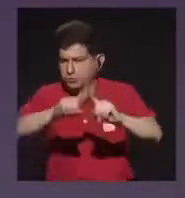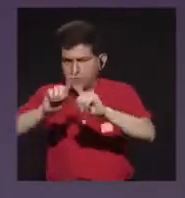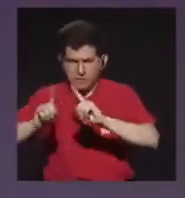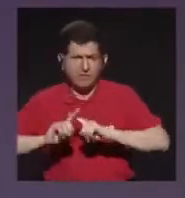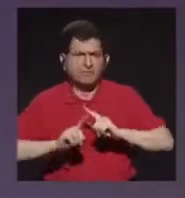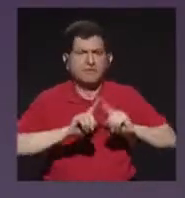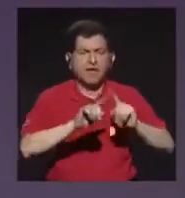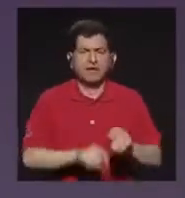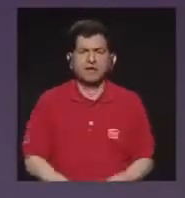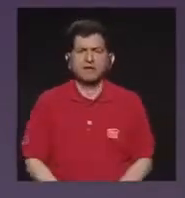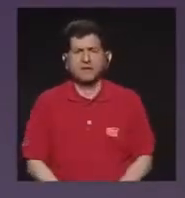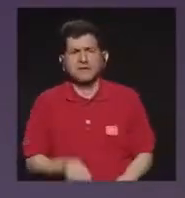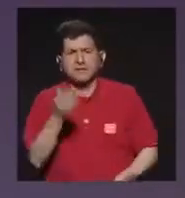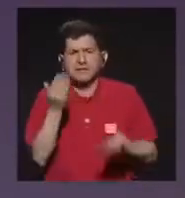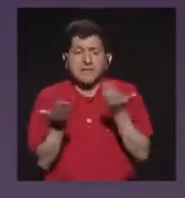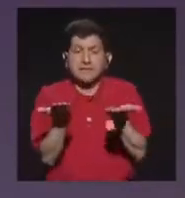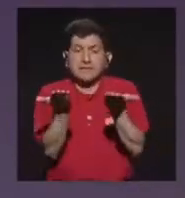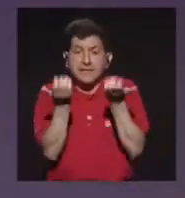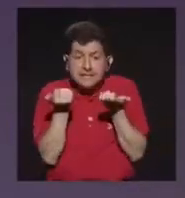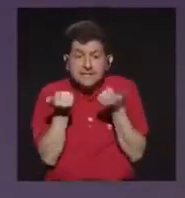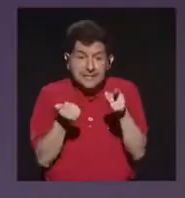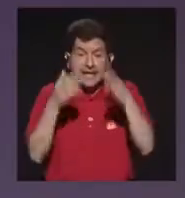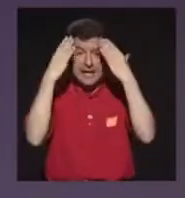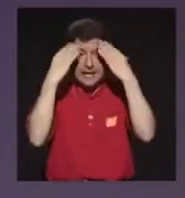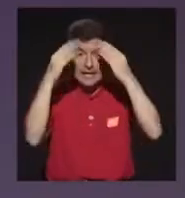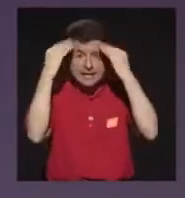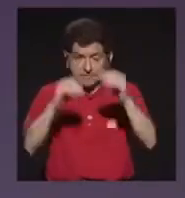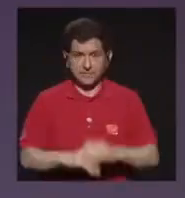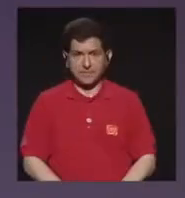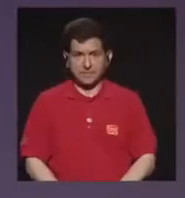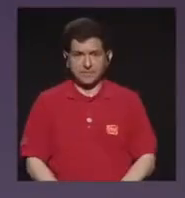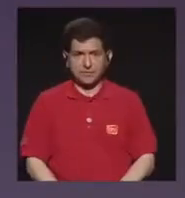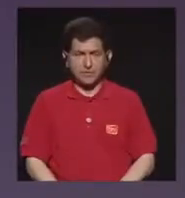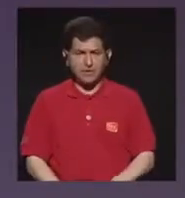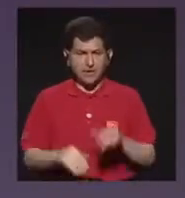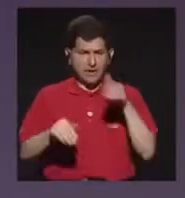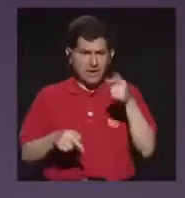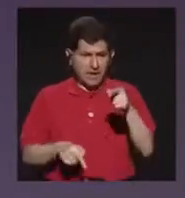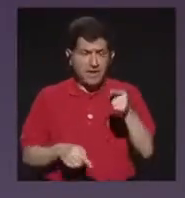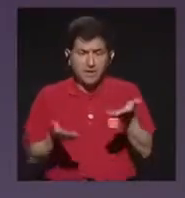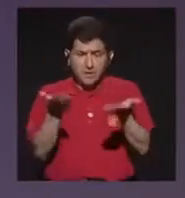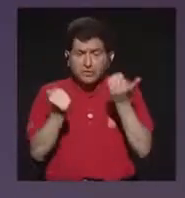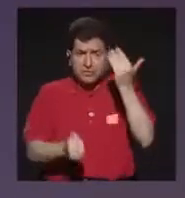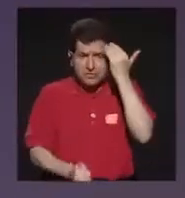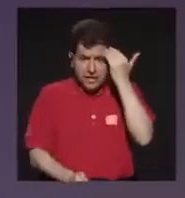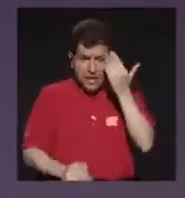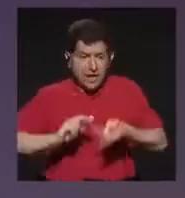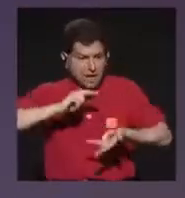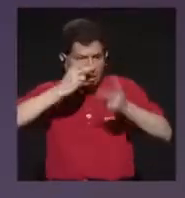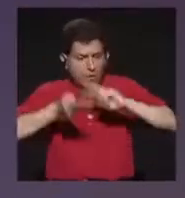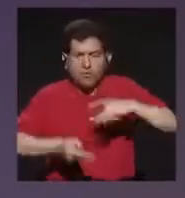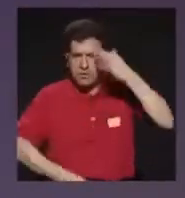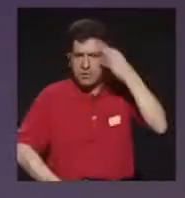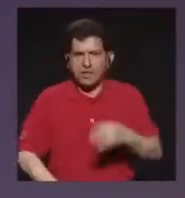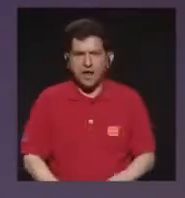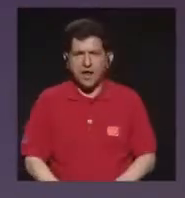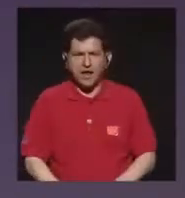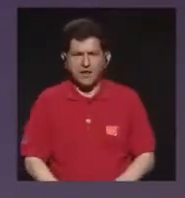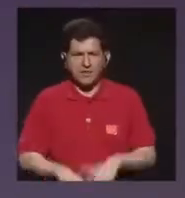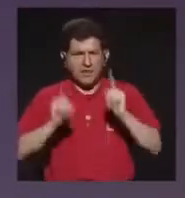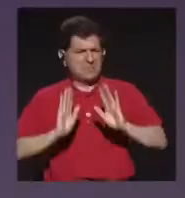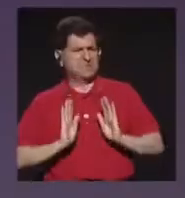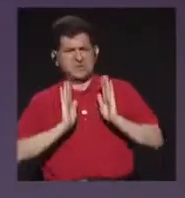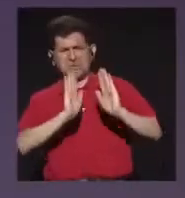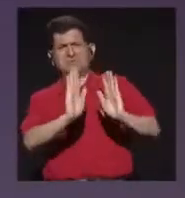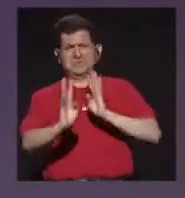otros profesionales que están deseando ese tipo de información, ese tipo de conocimiento. Contrario a lo que se cree, que hay una gran